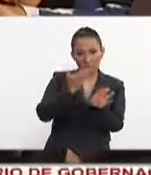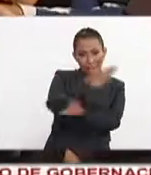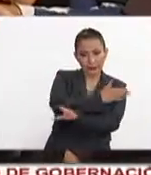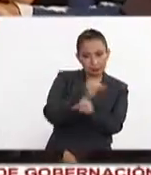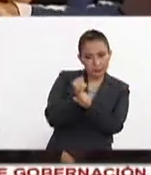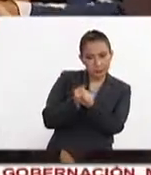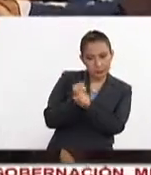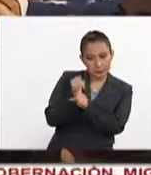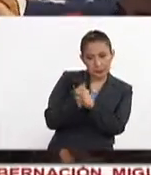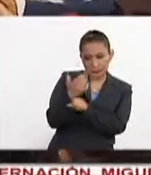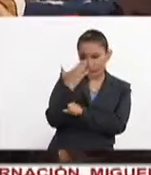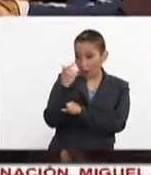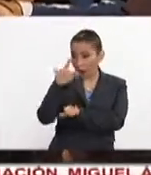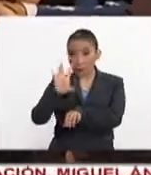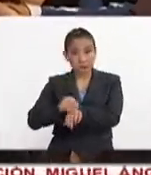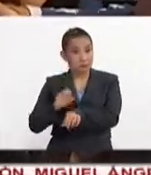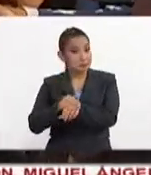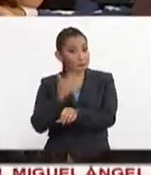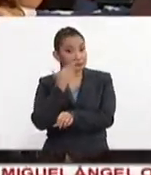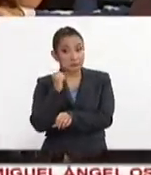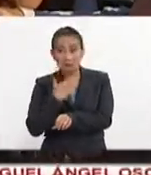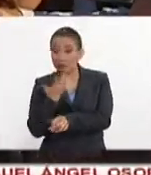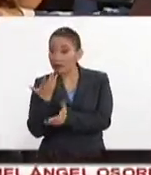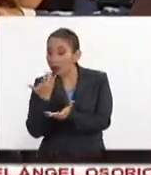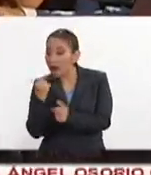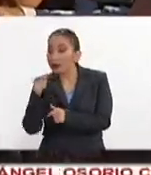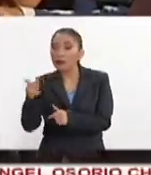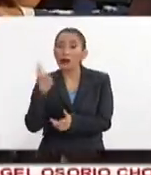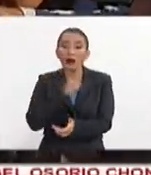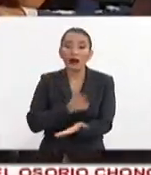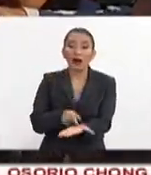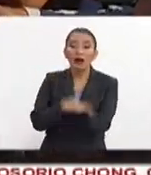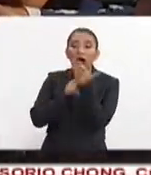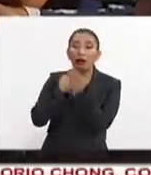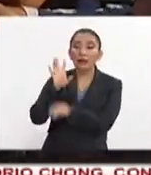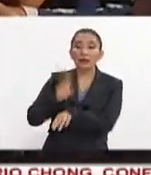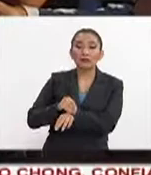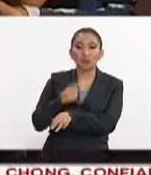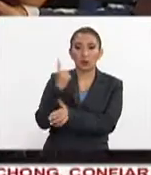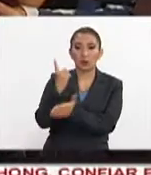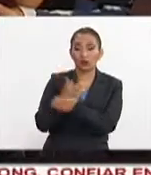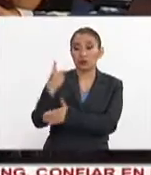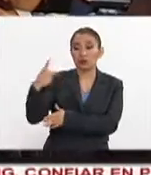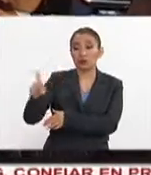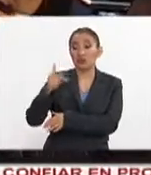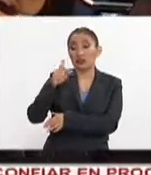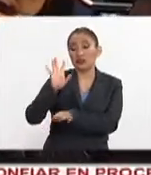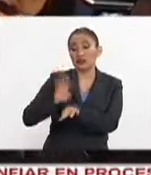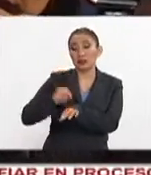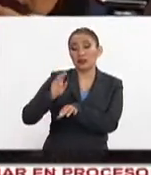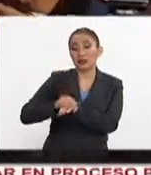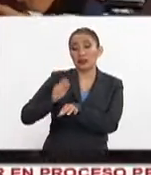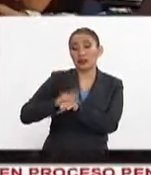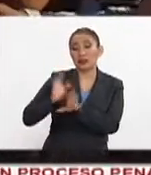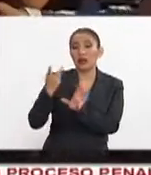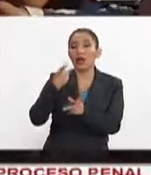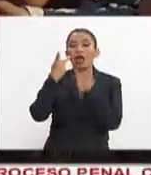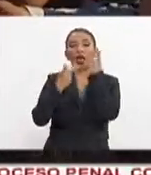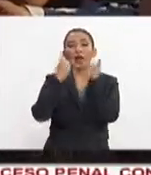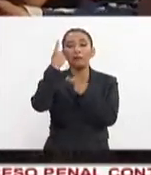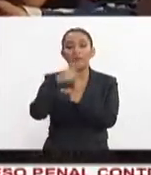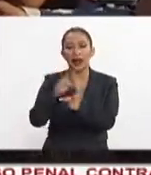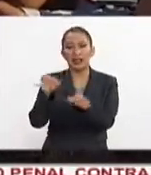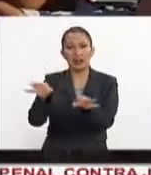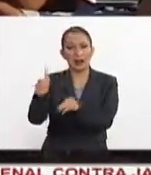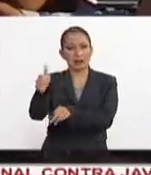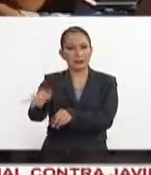previo no tienen autorización, no cuentan con ningún tipo de permisos más que supuestamente permisos verbales para poder